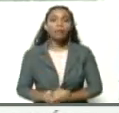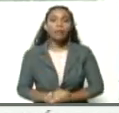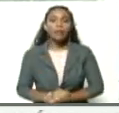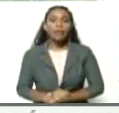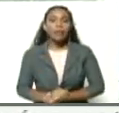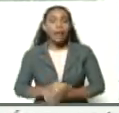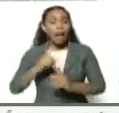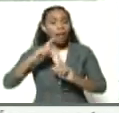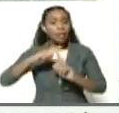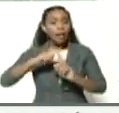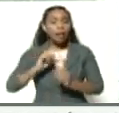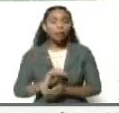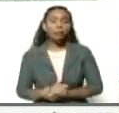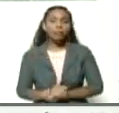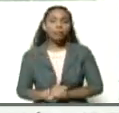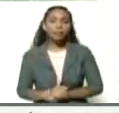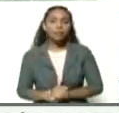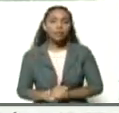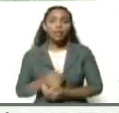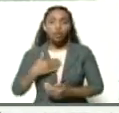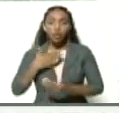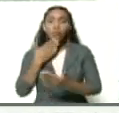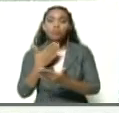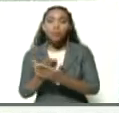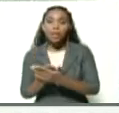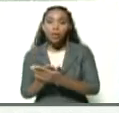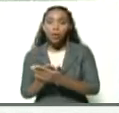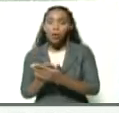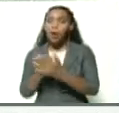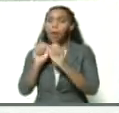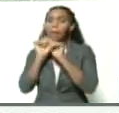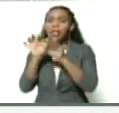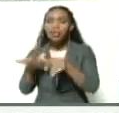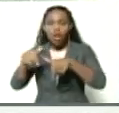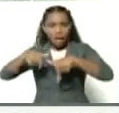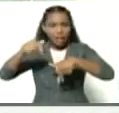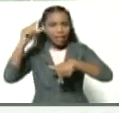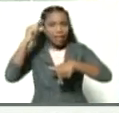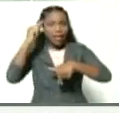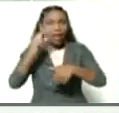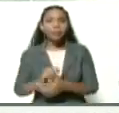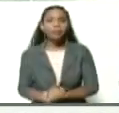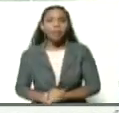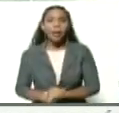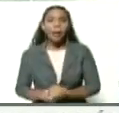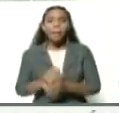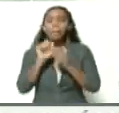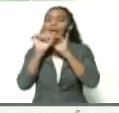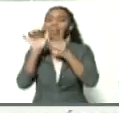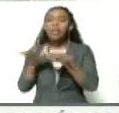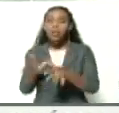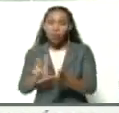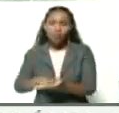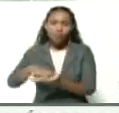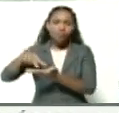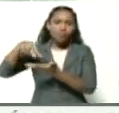tía. Pido sus bendiciones en este día bendito de